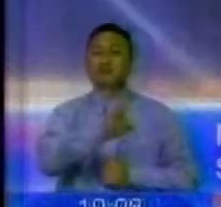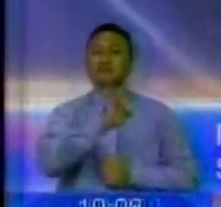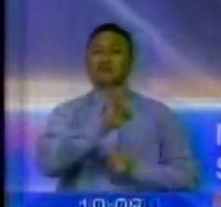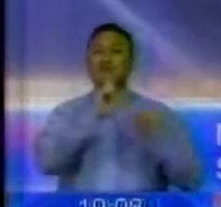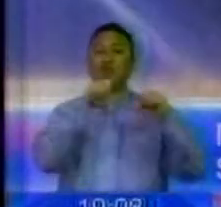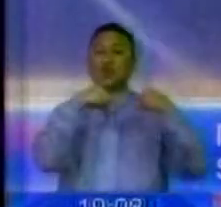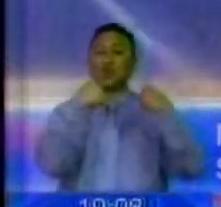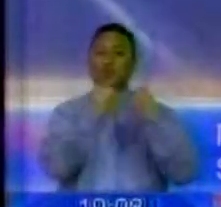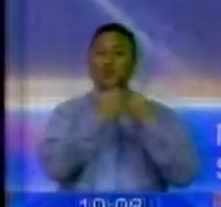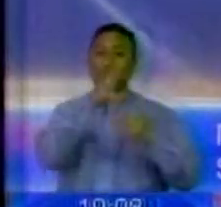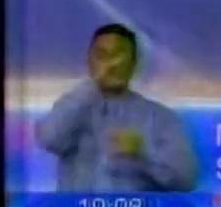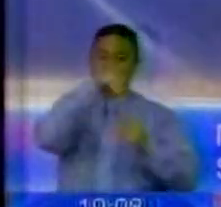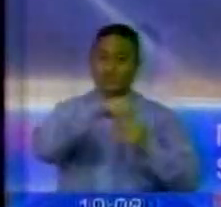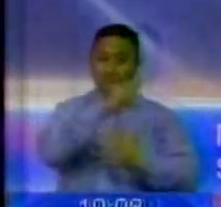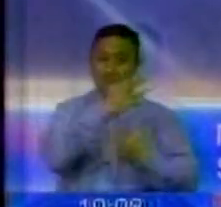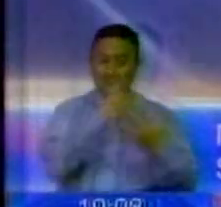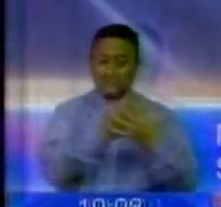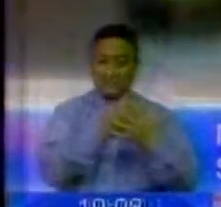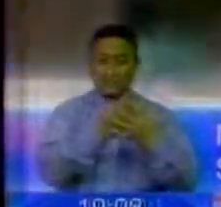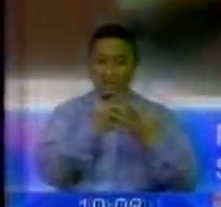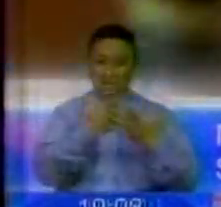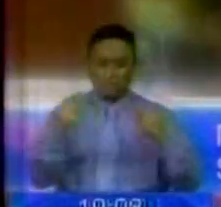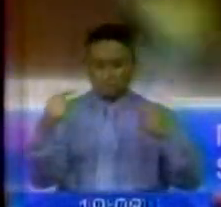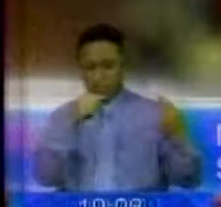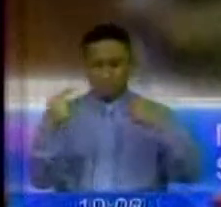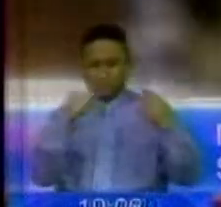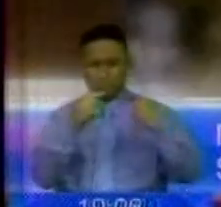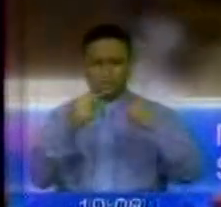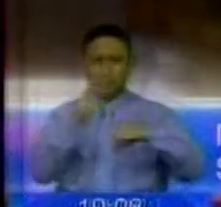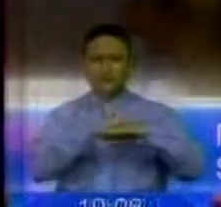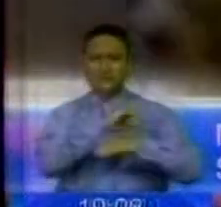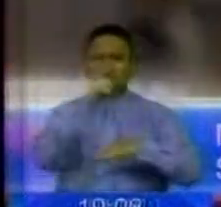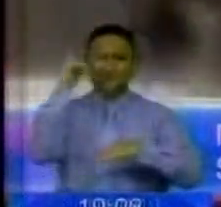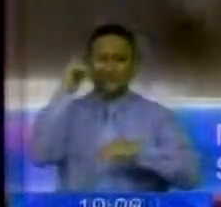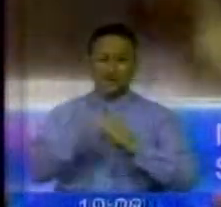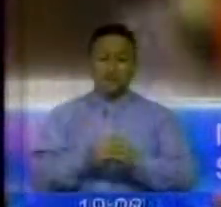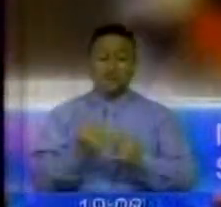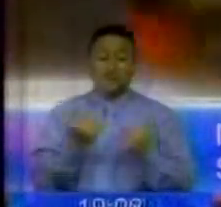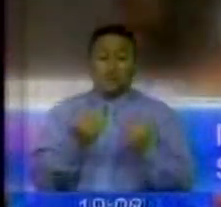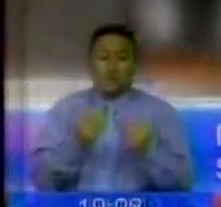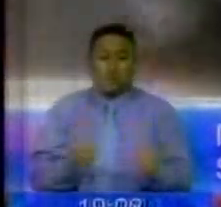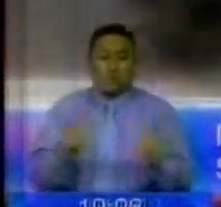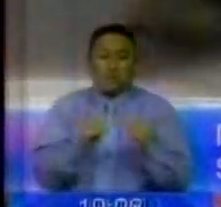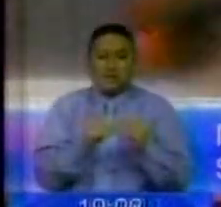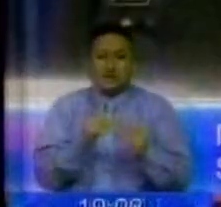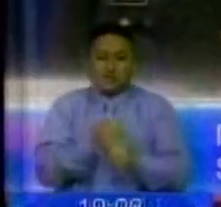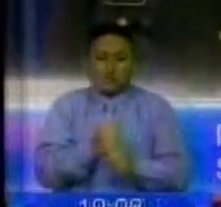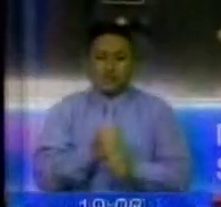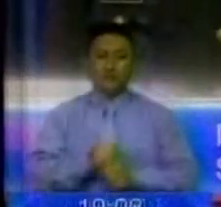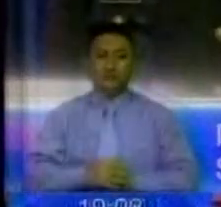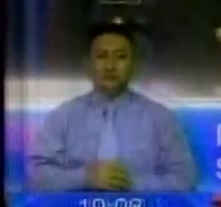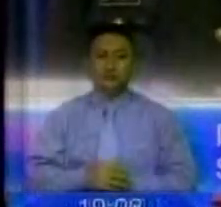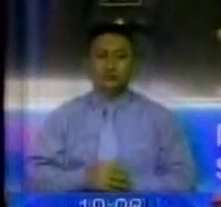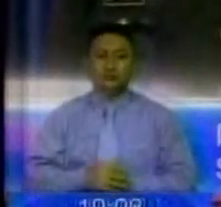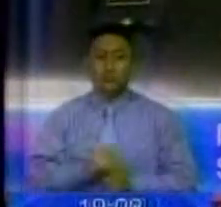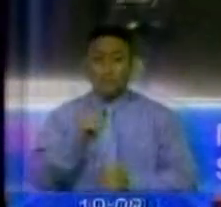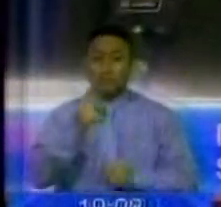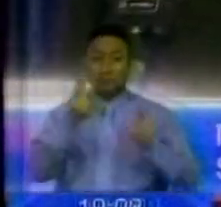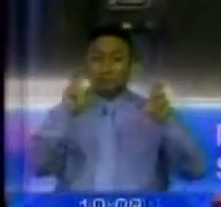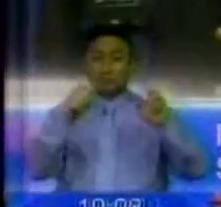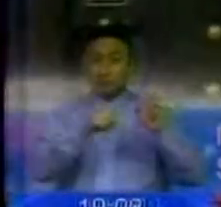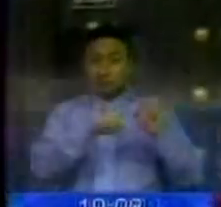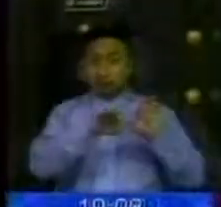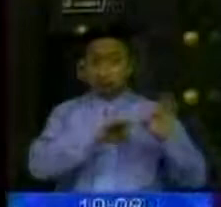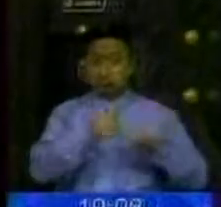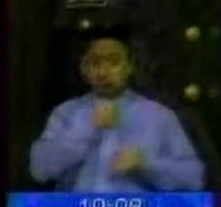se disputan el liderazgo dentro de las cárceles y que por ello se realiza una intensificación a la seguridad. Ese no fue el único tema que se trató